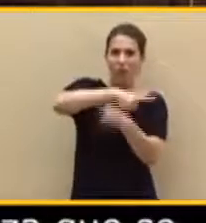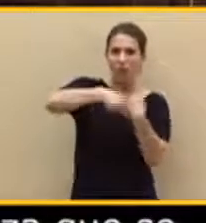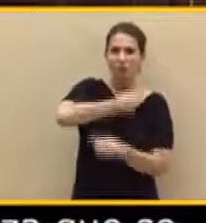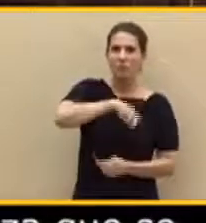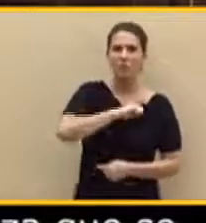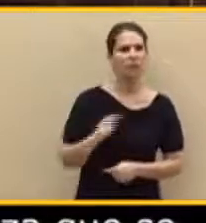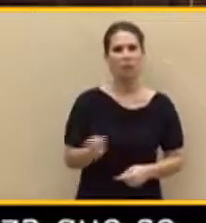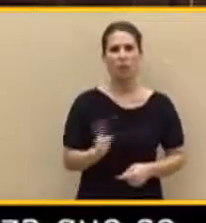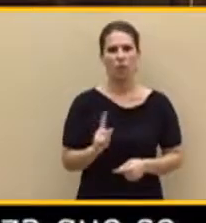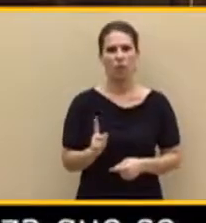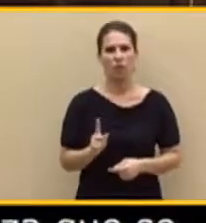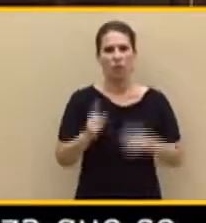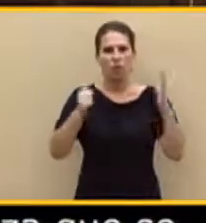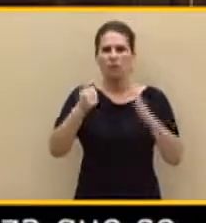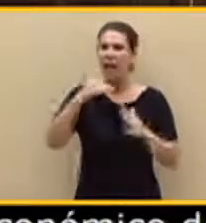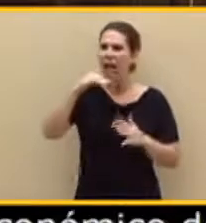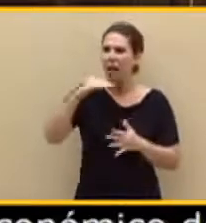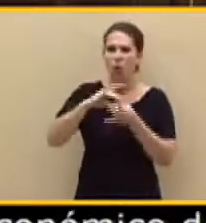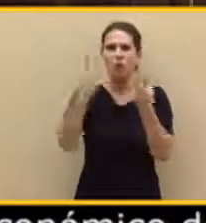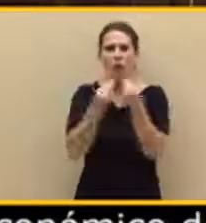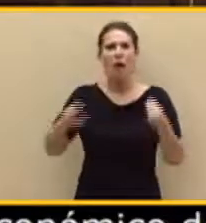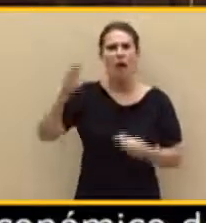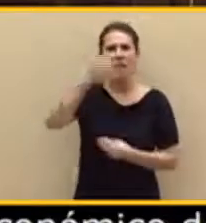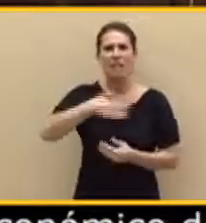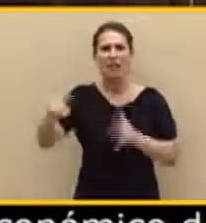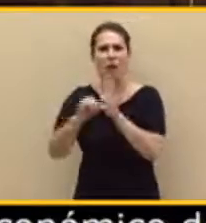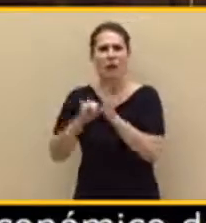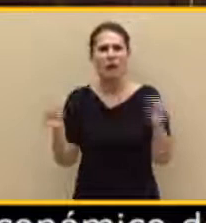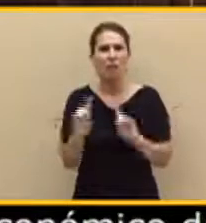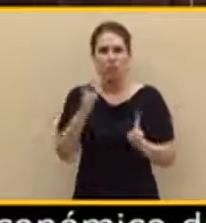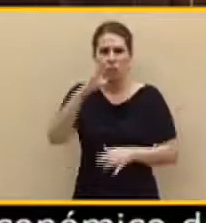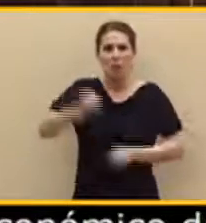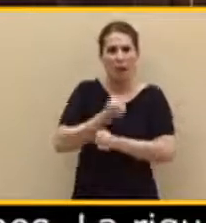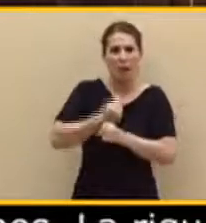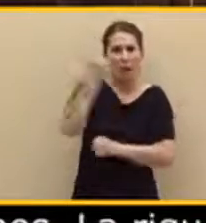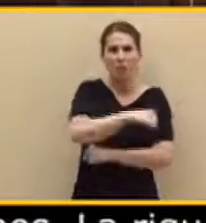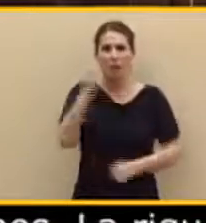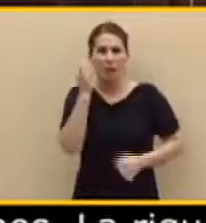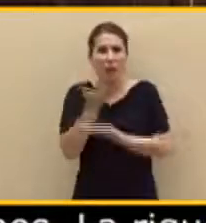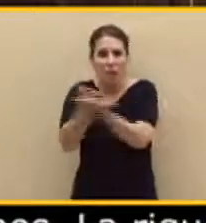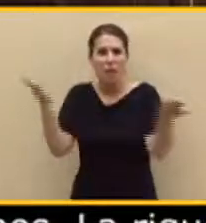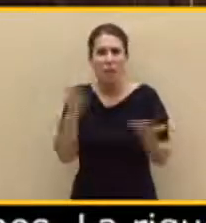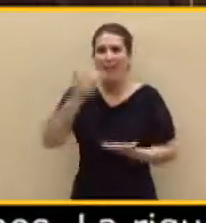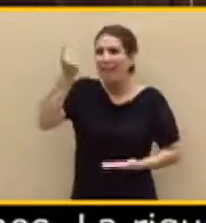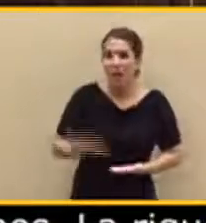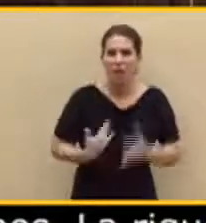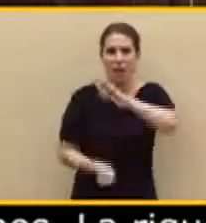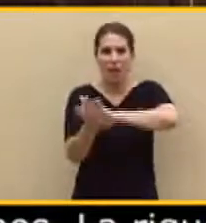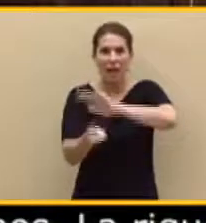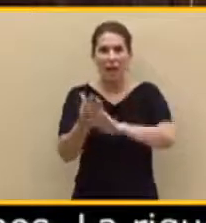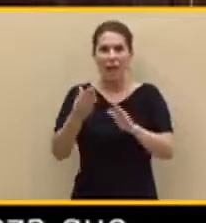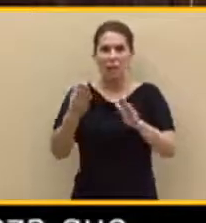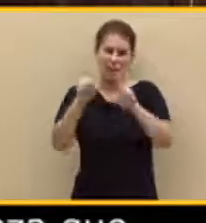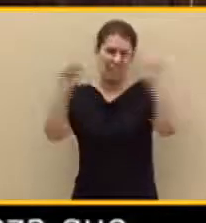circuito con los países hermanos. La riqueza de los trabajadores y las trabajadoras, la riqueza que generan las pequeñas y las medianas empresas o